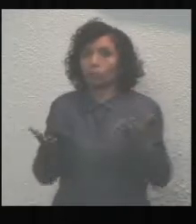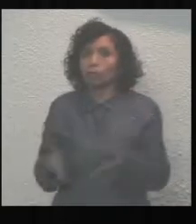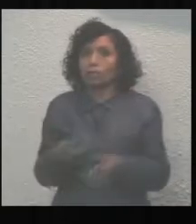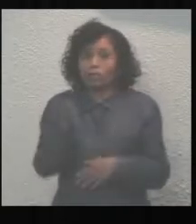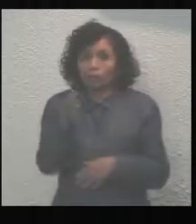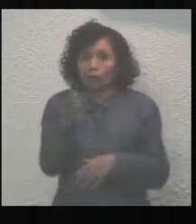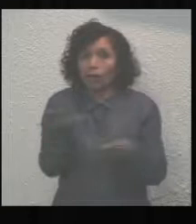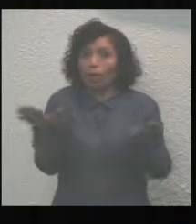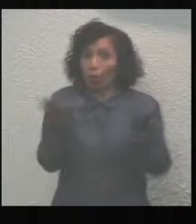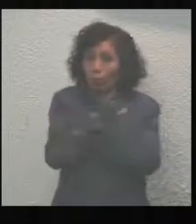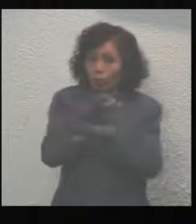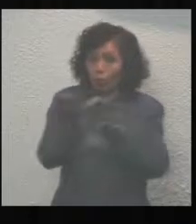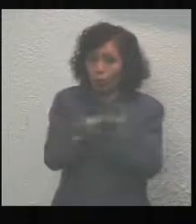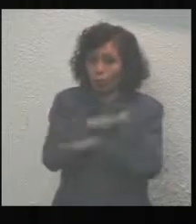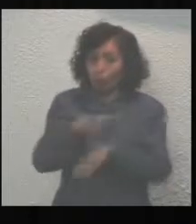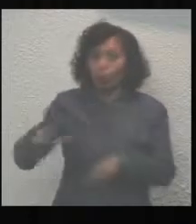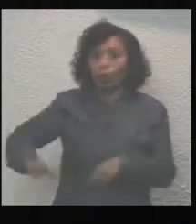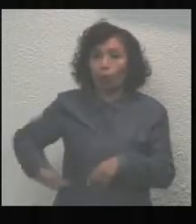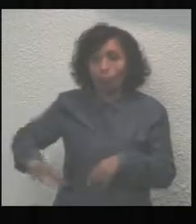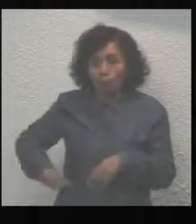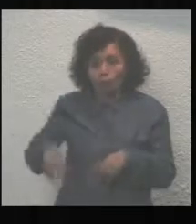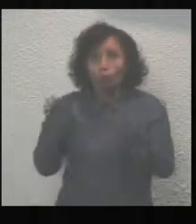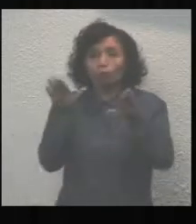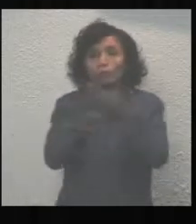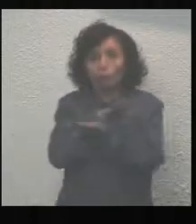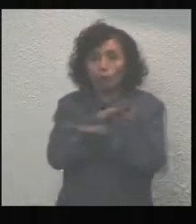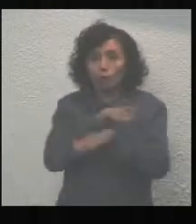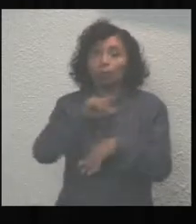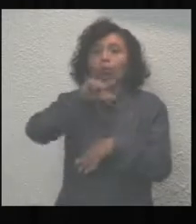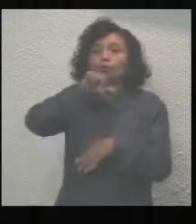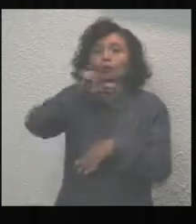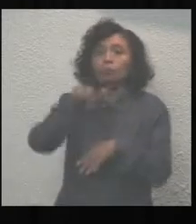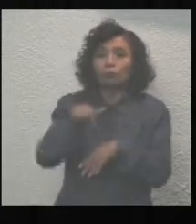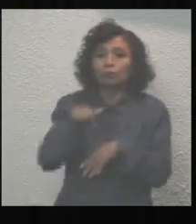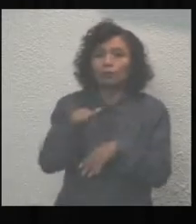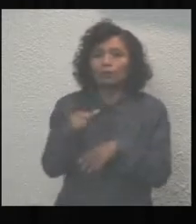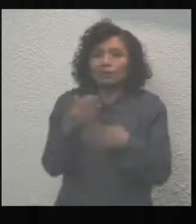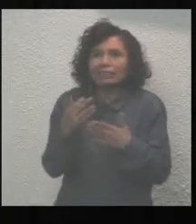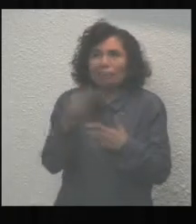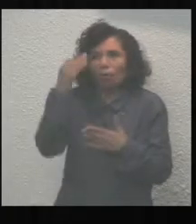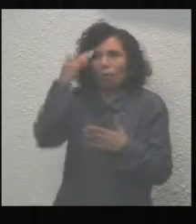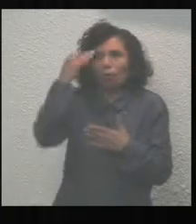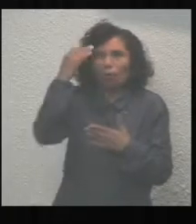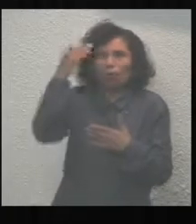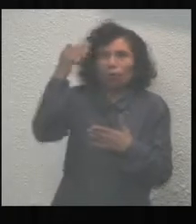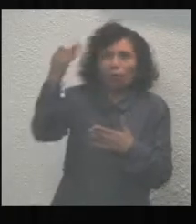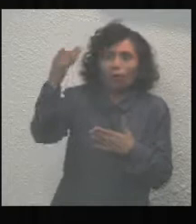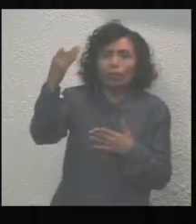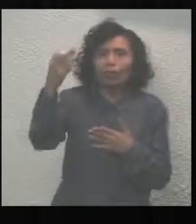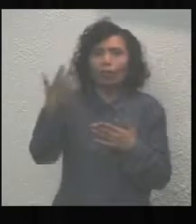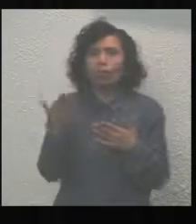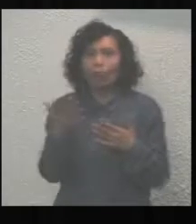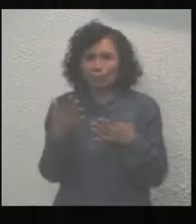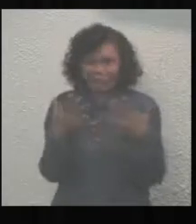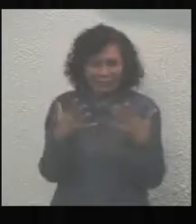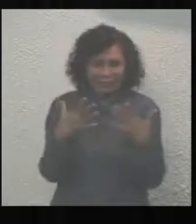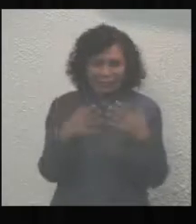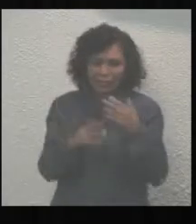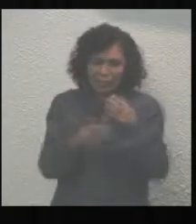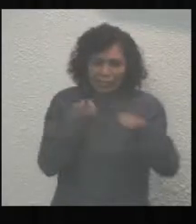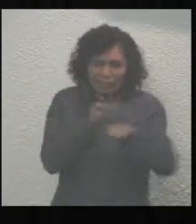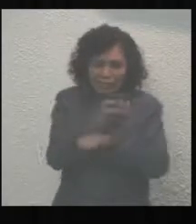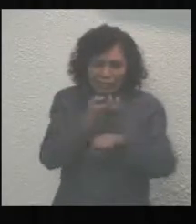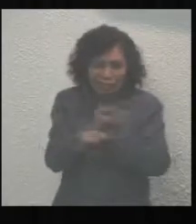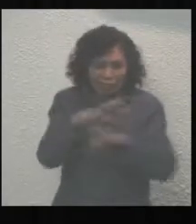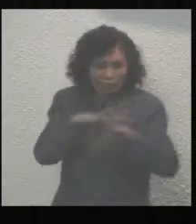cambio el gobierno del cambio después de haber padecido una etapa injuriosa y desastrosa para la